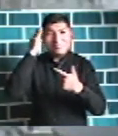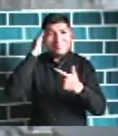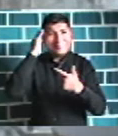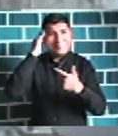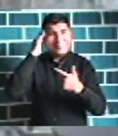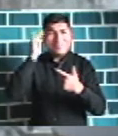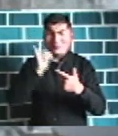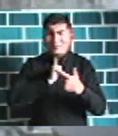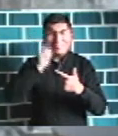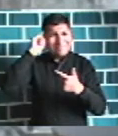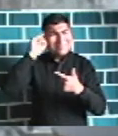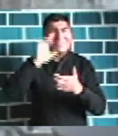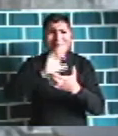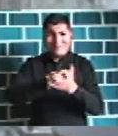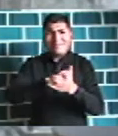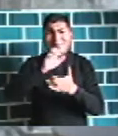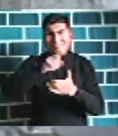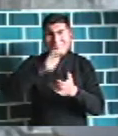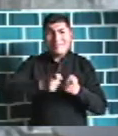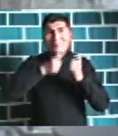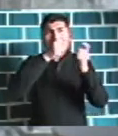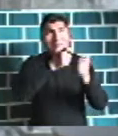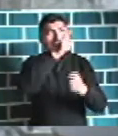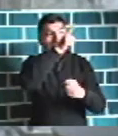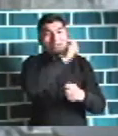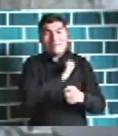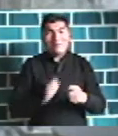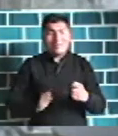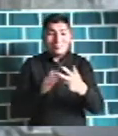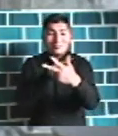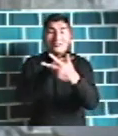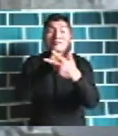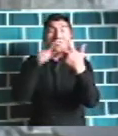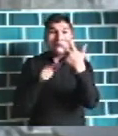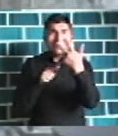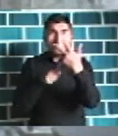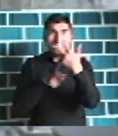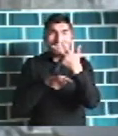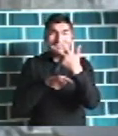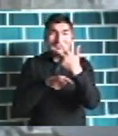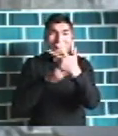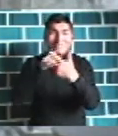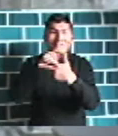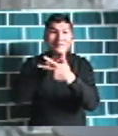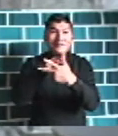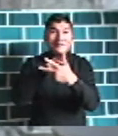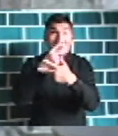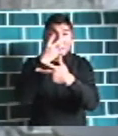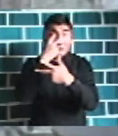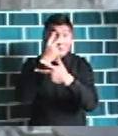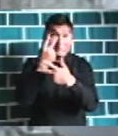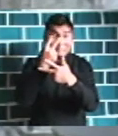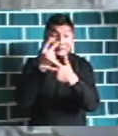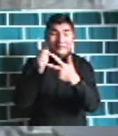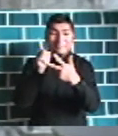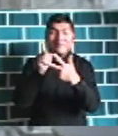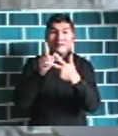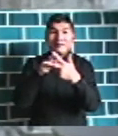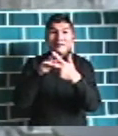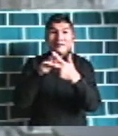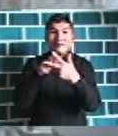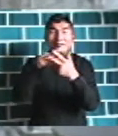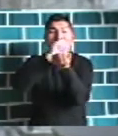pero yo creo que tenemos que regalarle al señor las tres cosas él escucha el